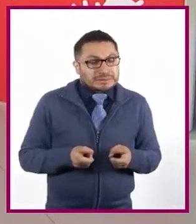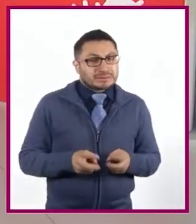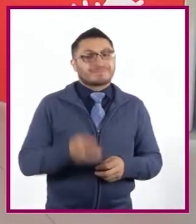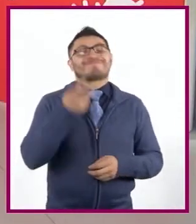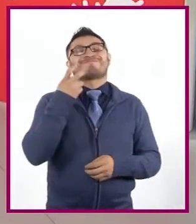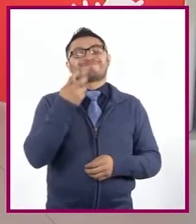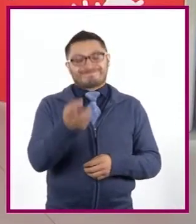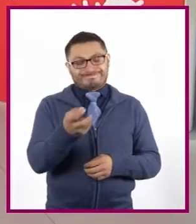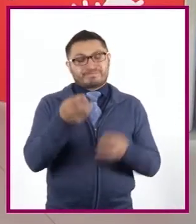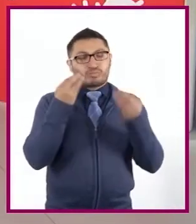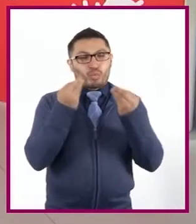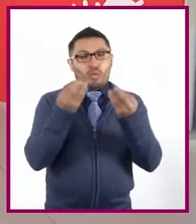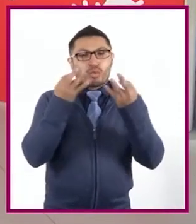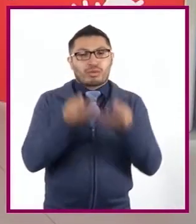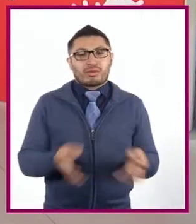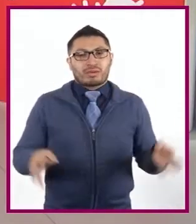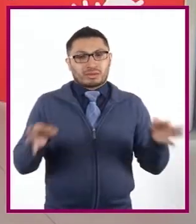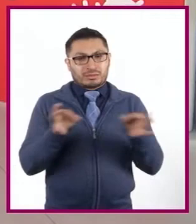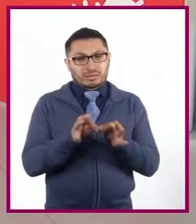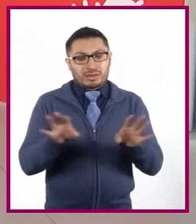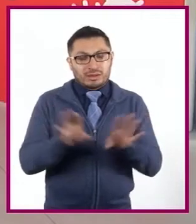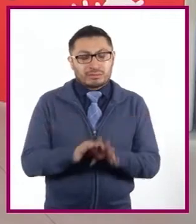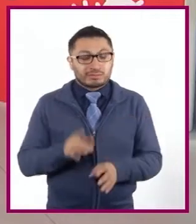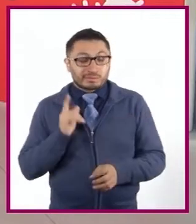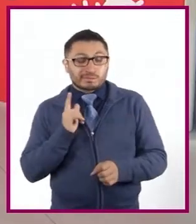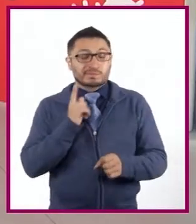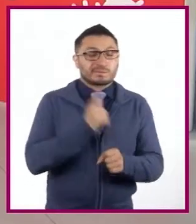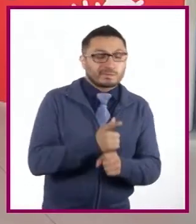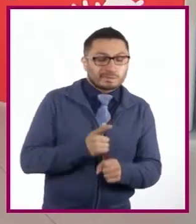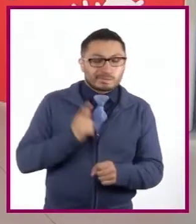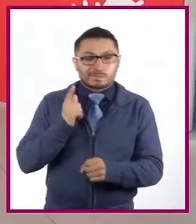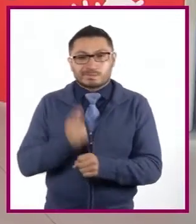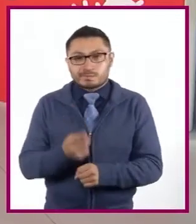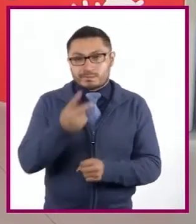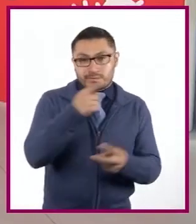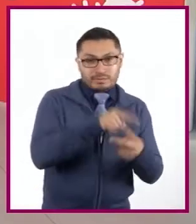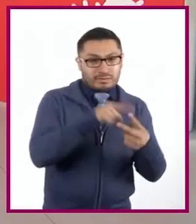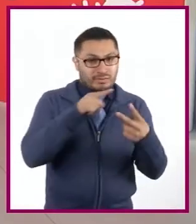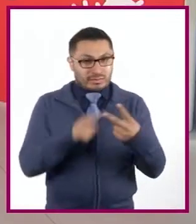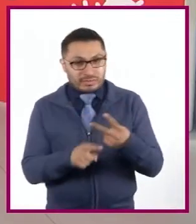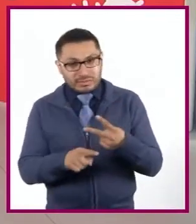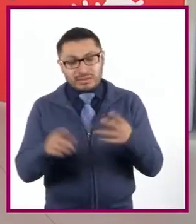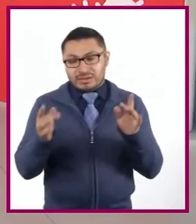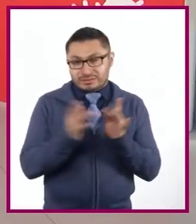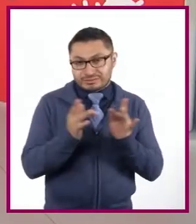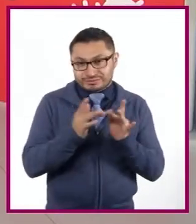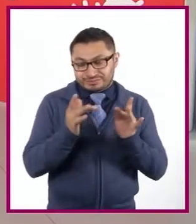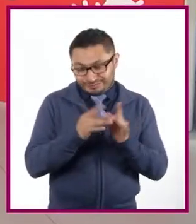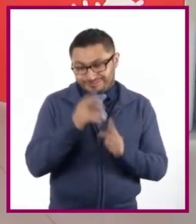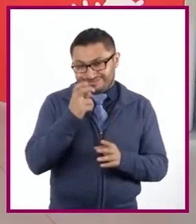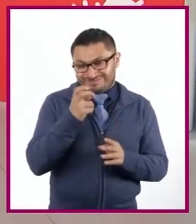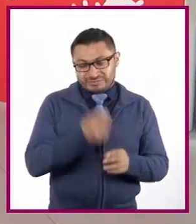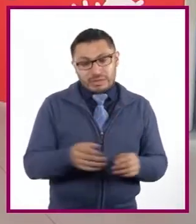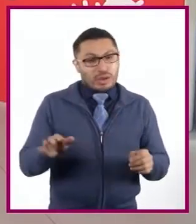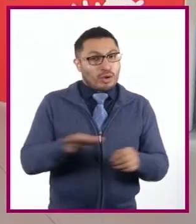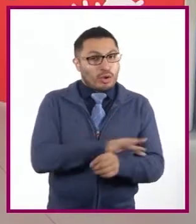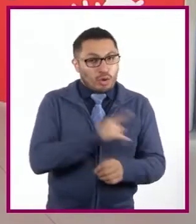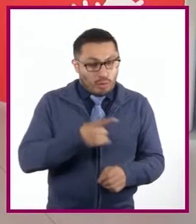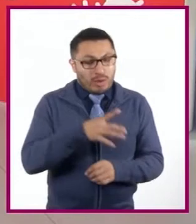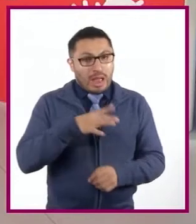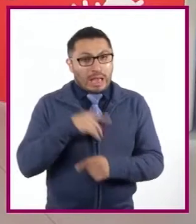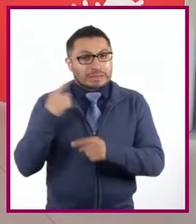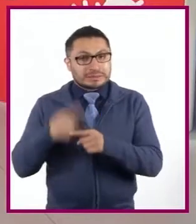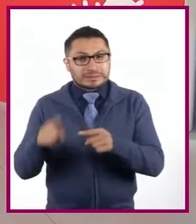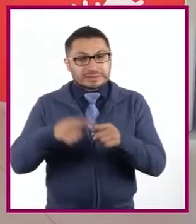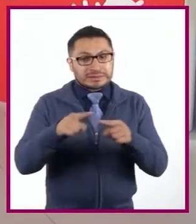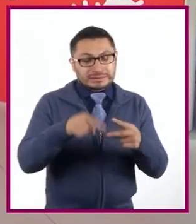Sí, es muy importante distinguir estos dos tipos de interacciones, ya que existen